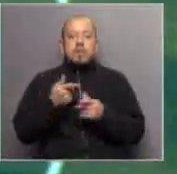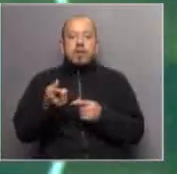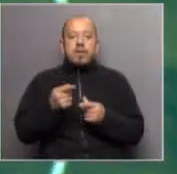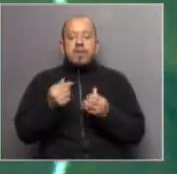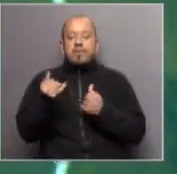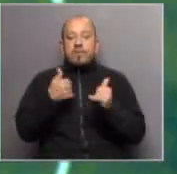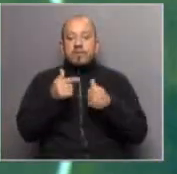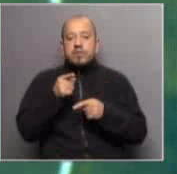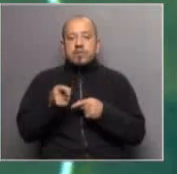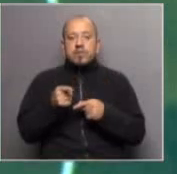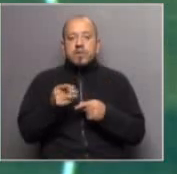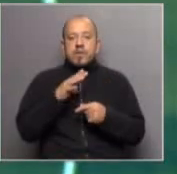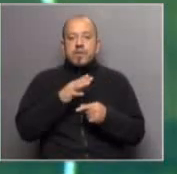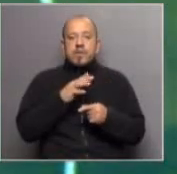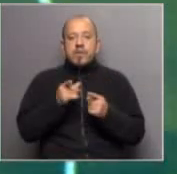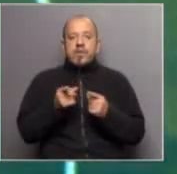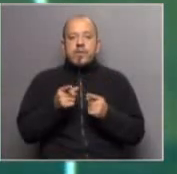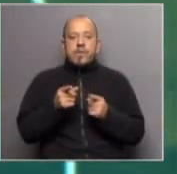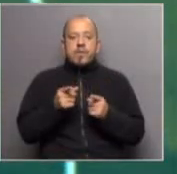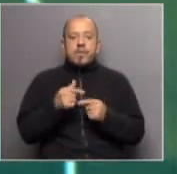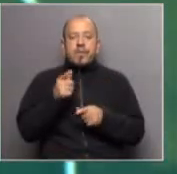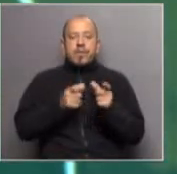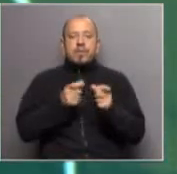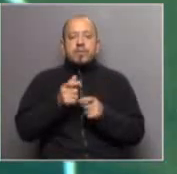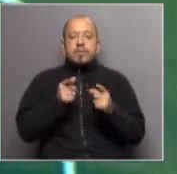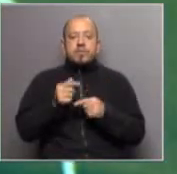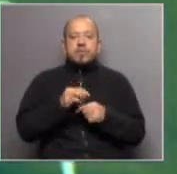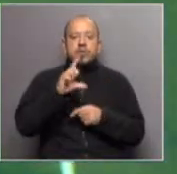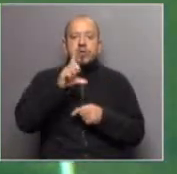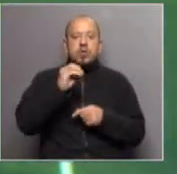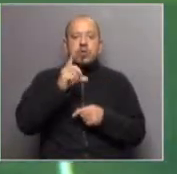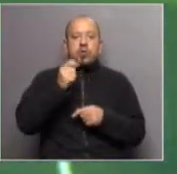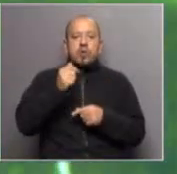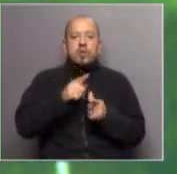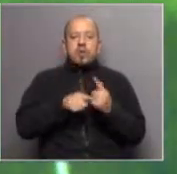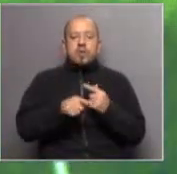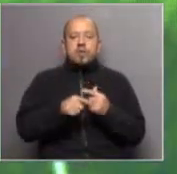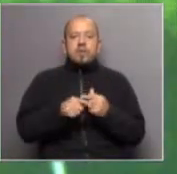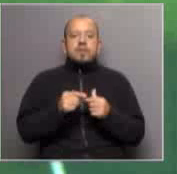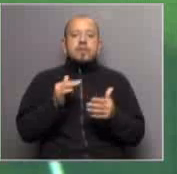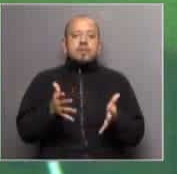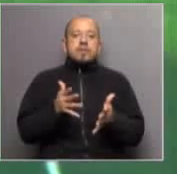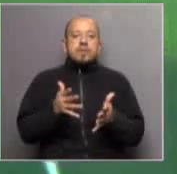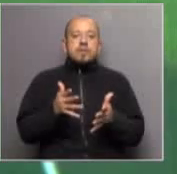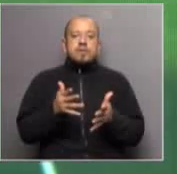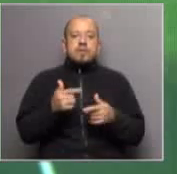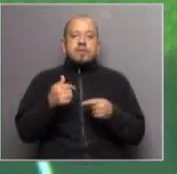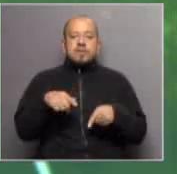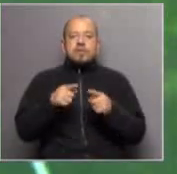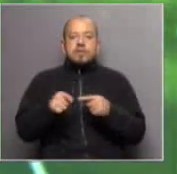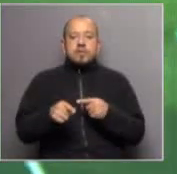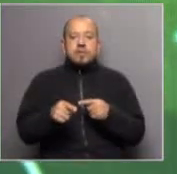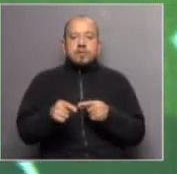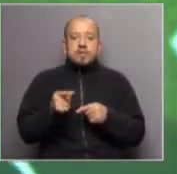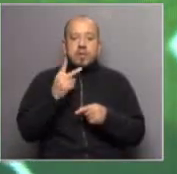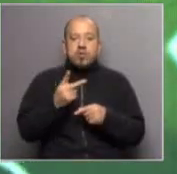informe aparecen obviamente personajes como Lola Membrives y como también Margarita Xirgu, que era, digamos, la rival de este lado del plata, las